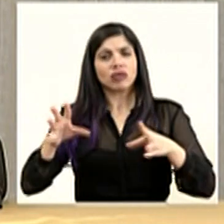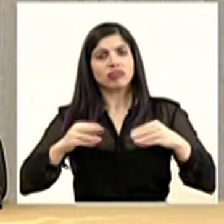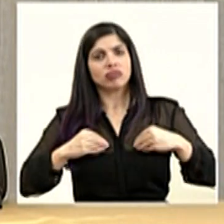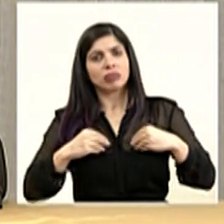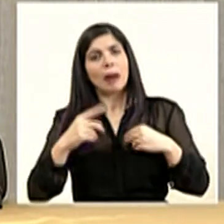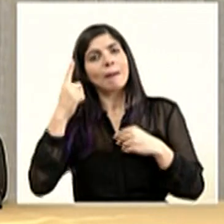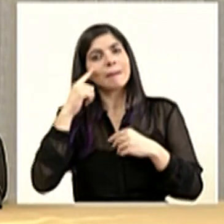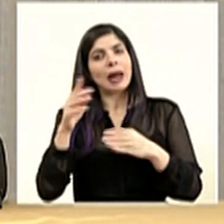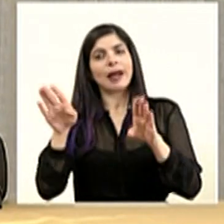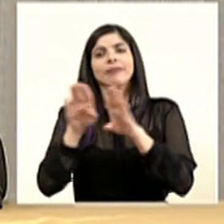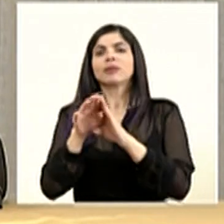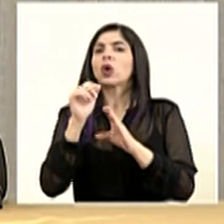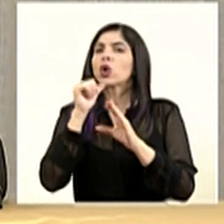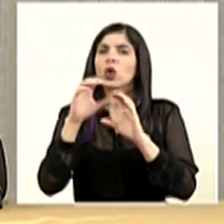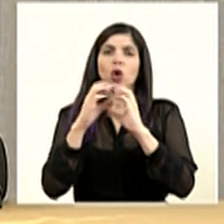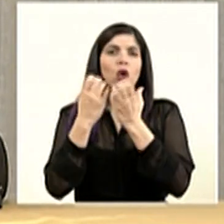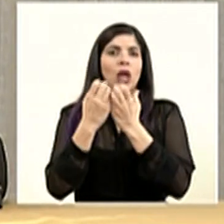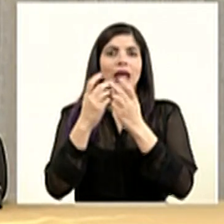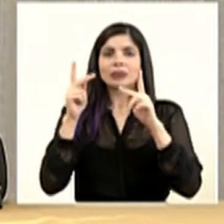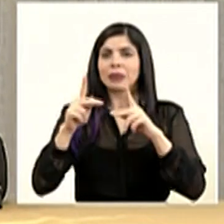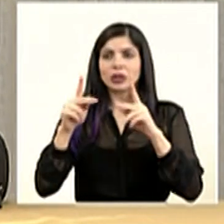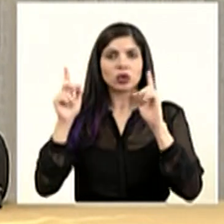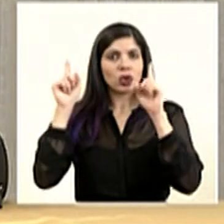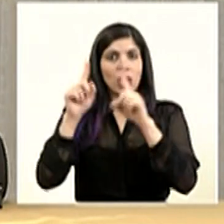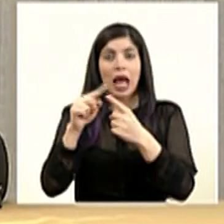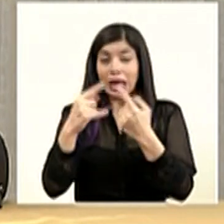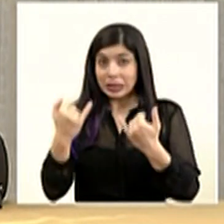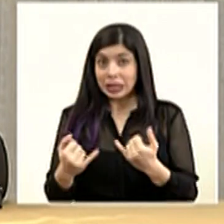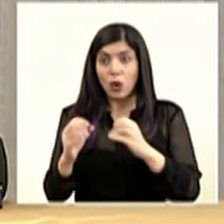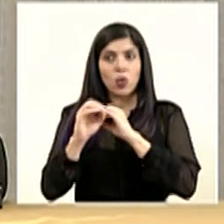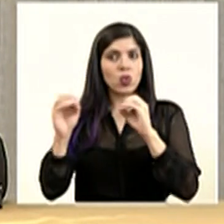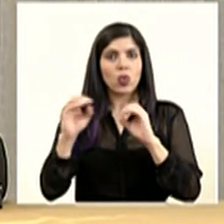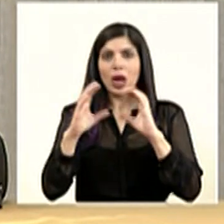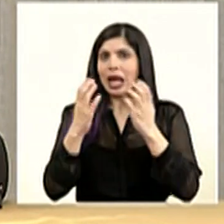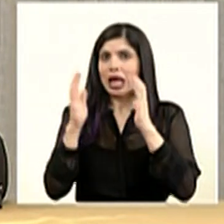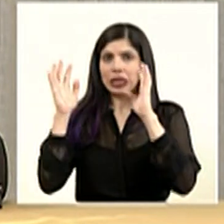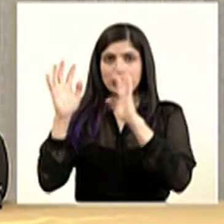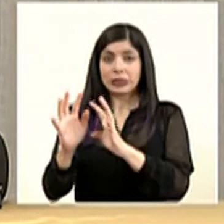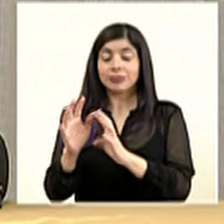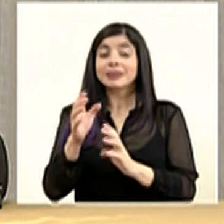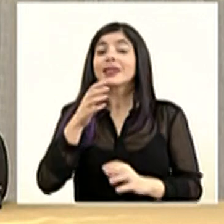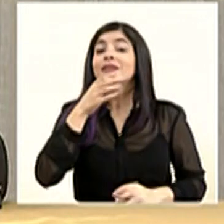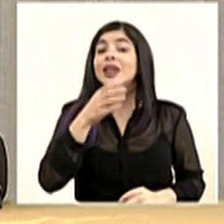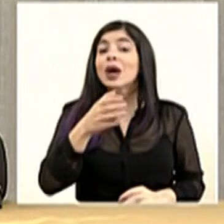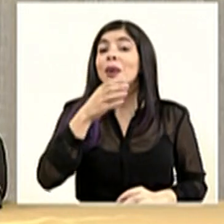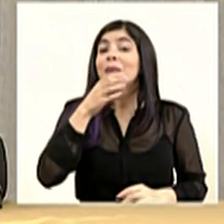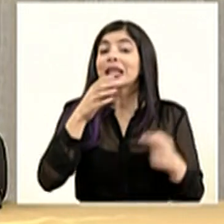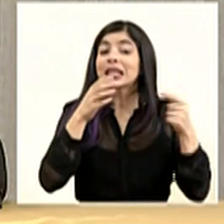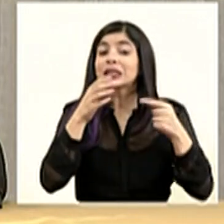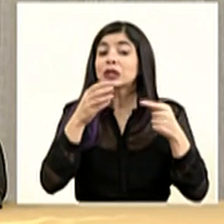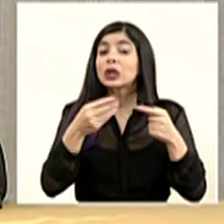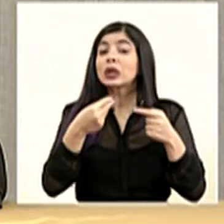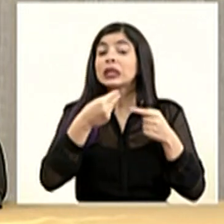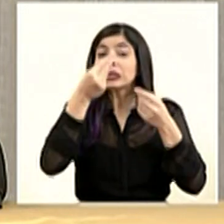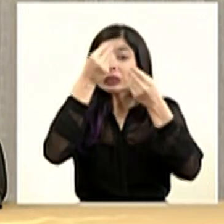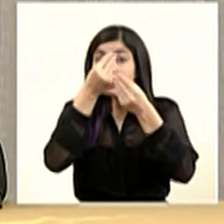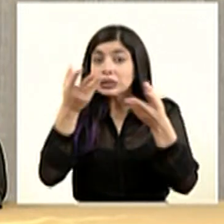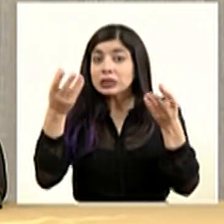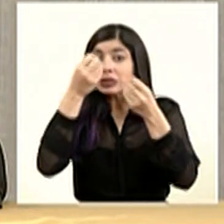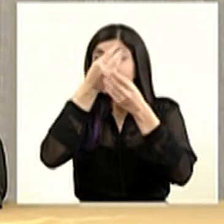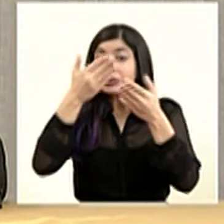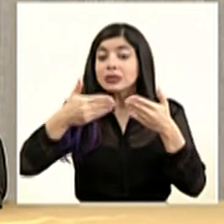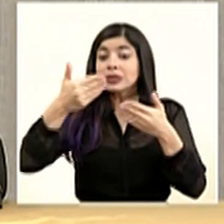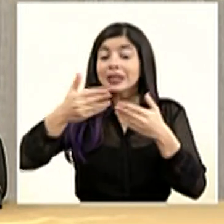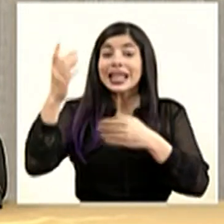posible que no haya clases presenciales hasta la fecha. Indico todas las recomendaciones que van a estarse emitiendo en los siguientes días